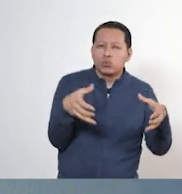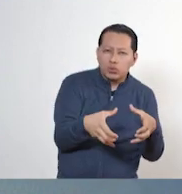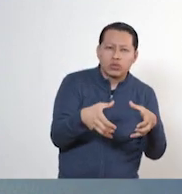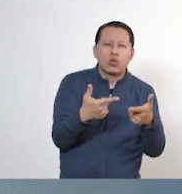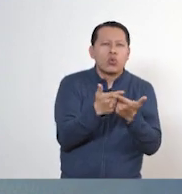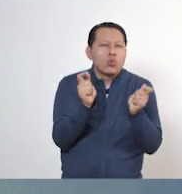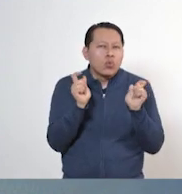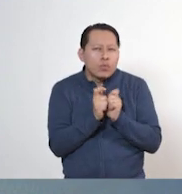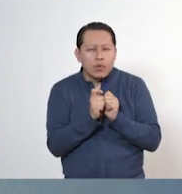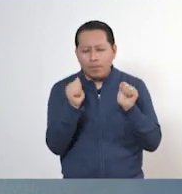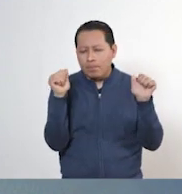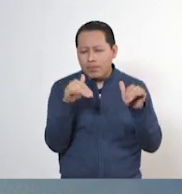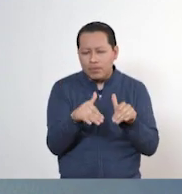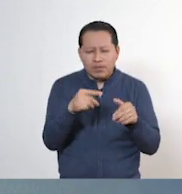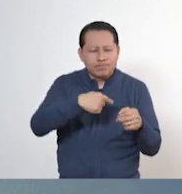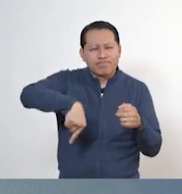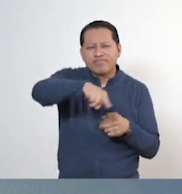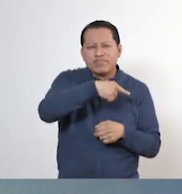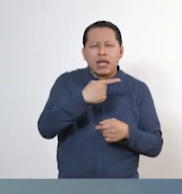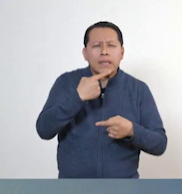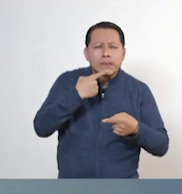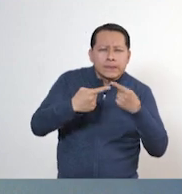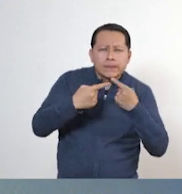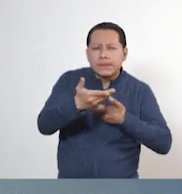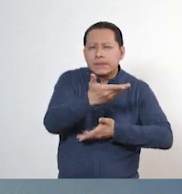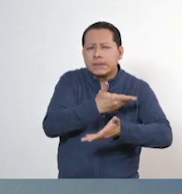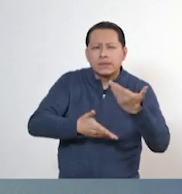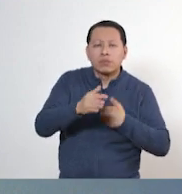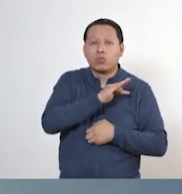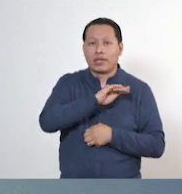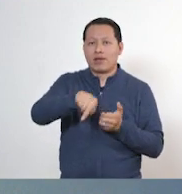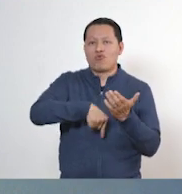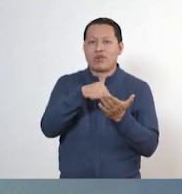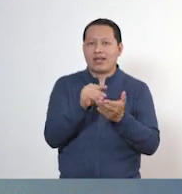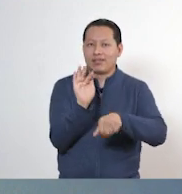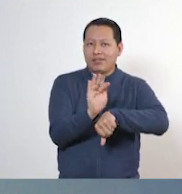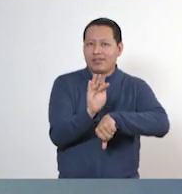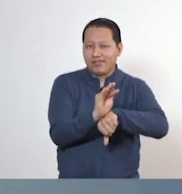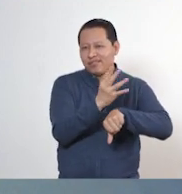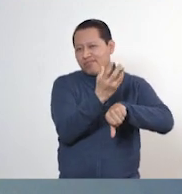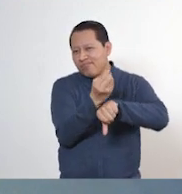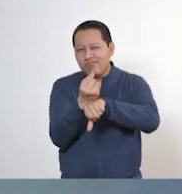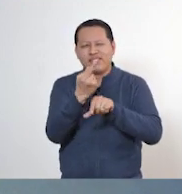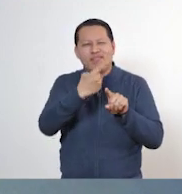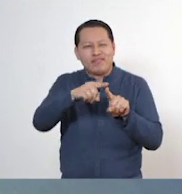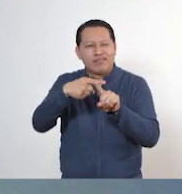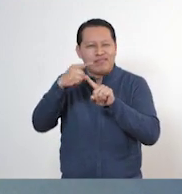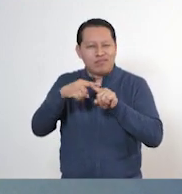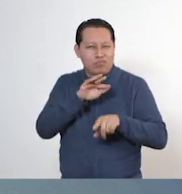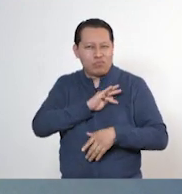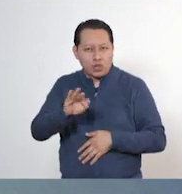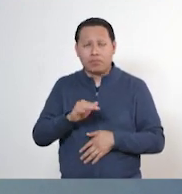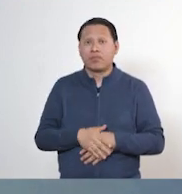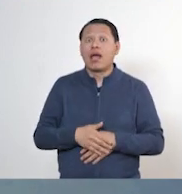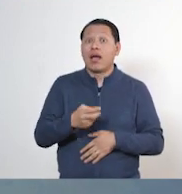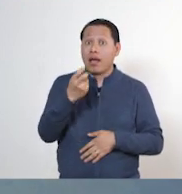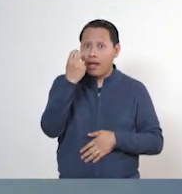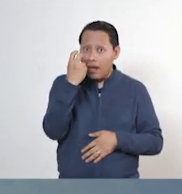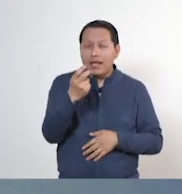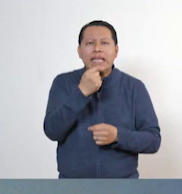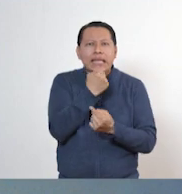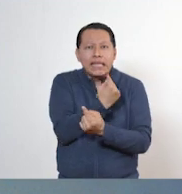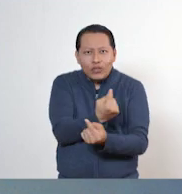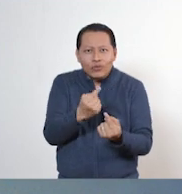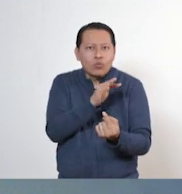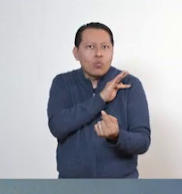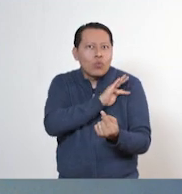reúnen para realizar acciones en beneficio del lugar en donde viven. Entonces, las niñas y niños que nos ven ya se pueden acercar a